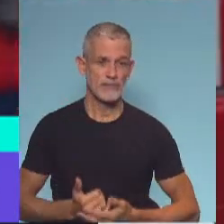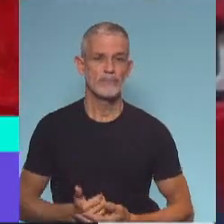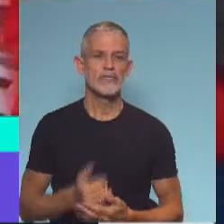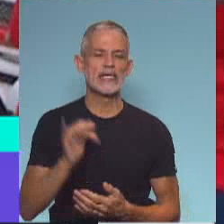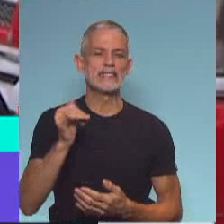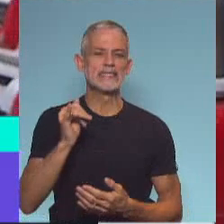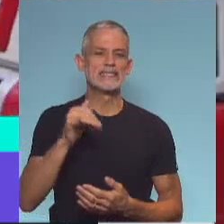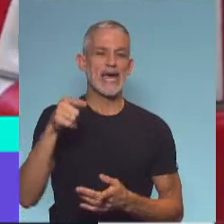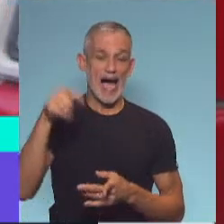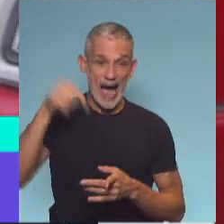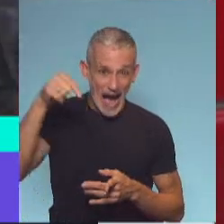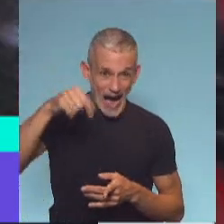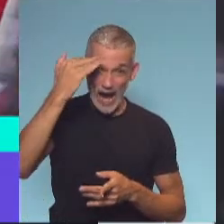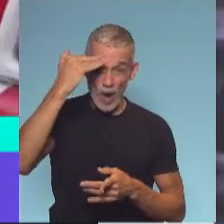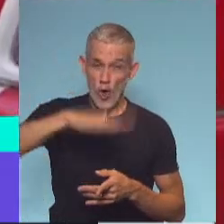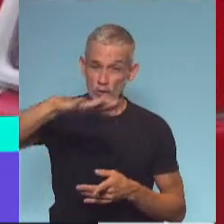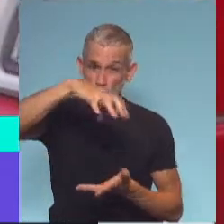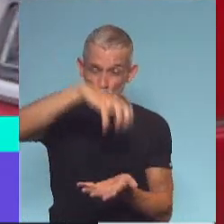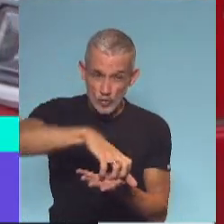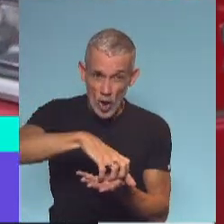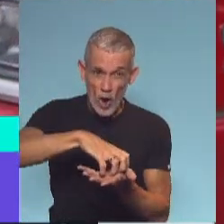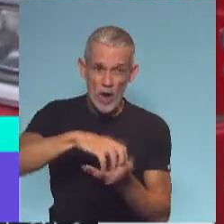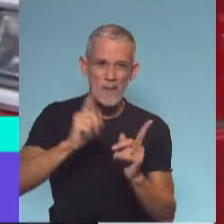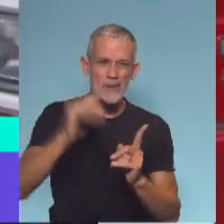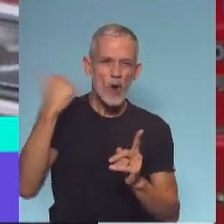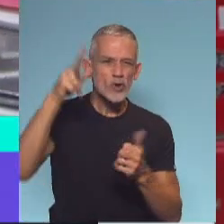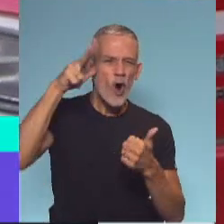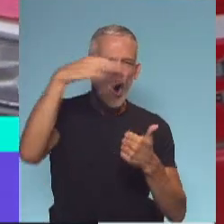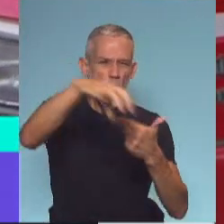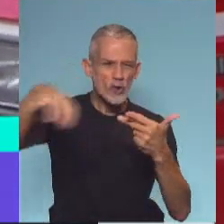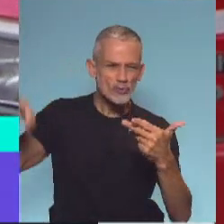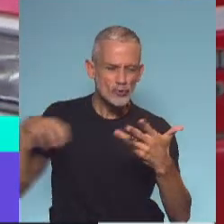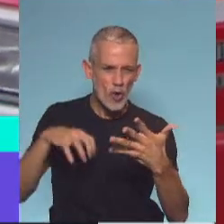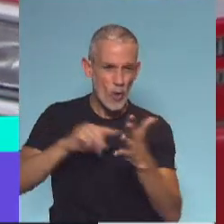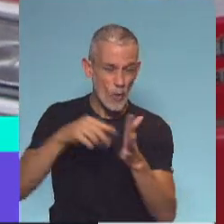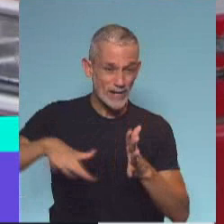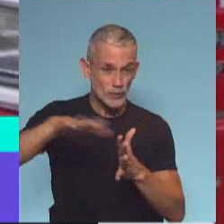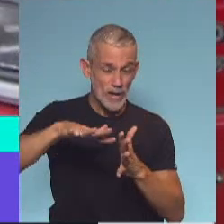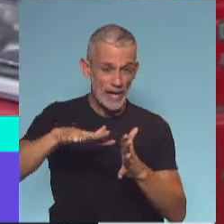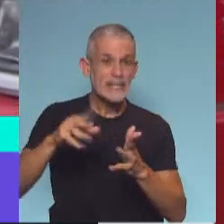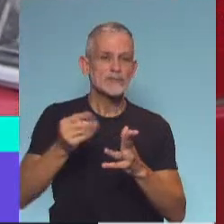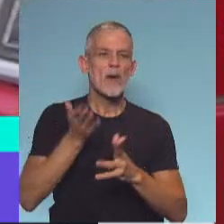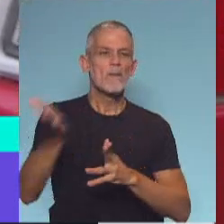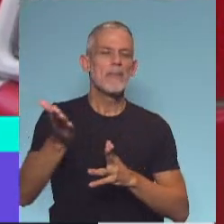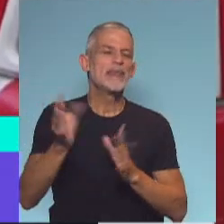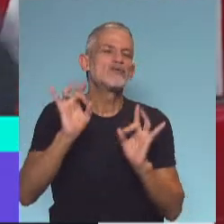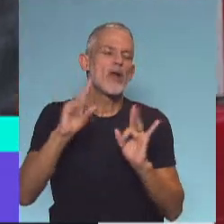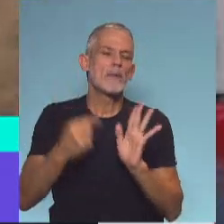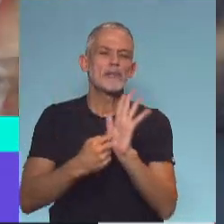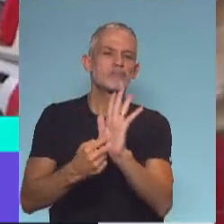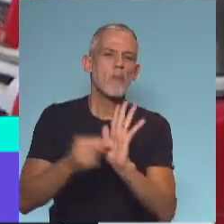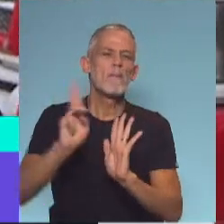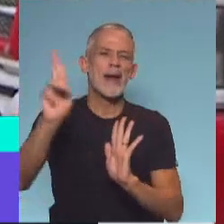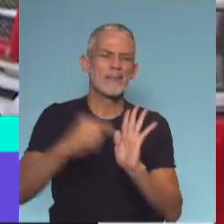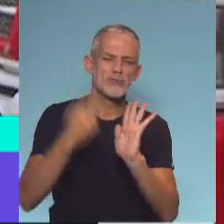Sí, en este centro de transbordo de Constitución, como los otros 8 centros de transbordo que hay en la ciudad de Buenos Aires, se está pidiendo lo que son los permisos de